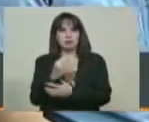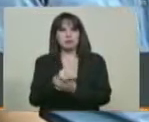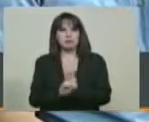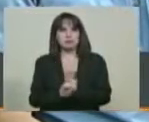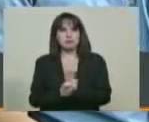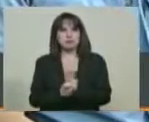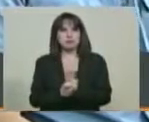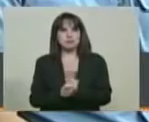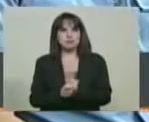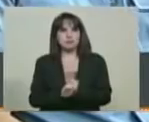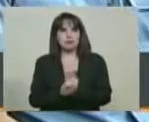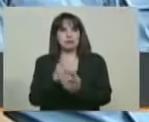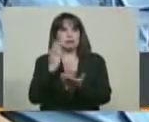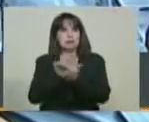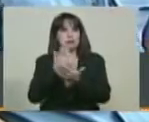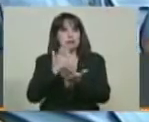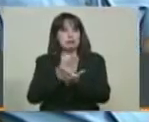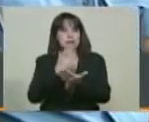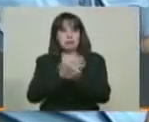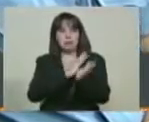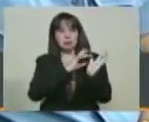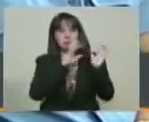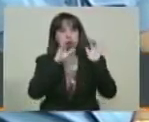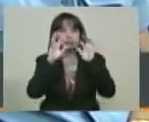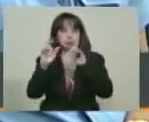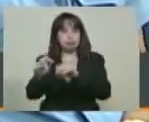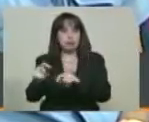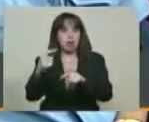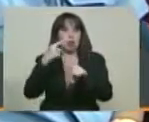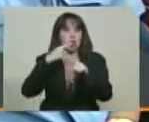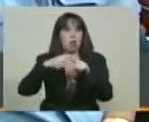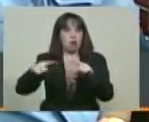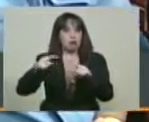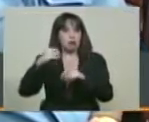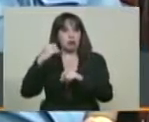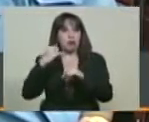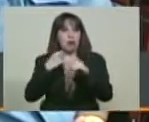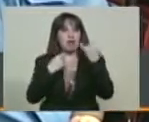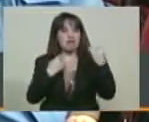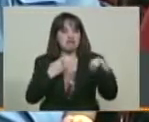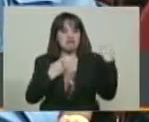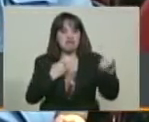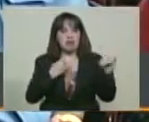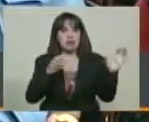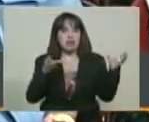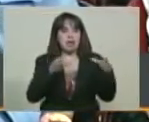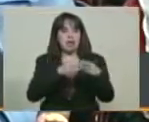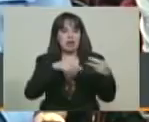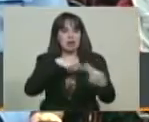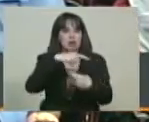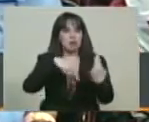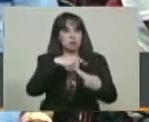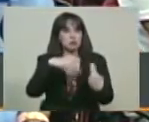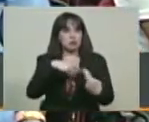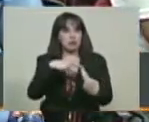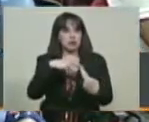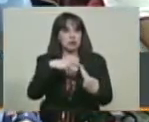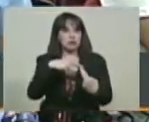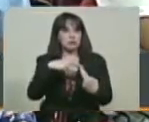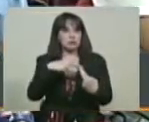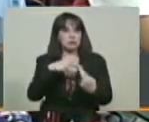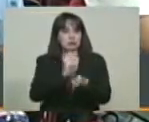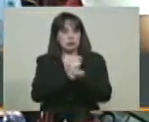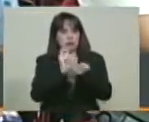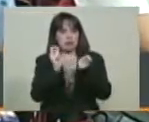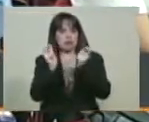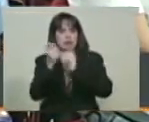Porque había una corriente ultrosa, dogmática de la izquierda revolucionaria que convertía